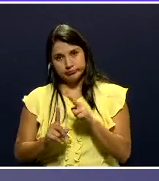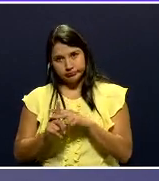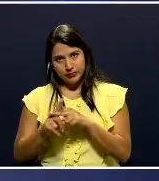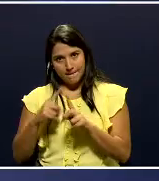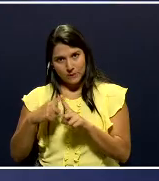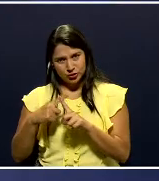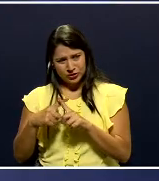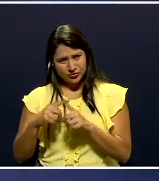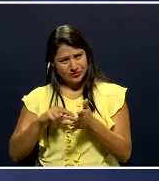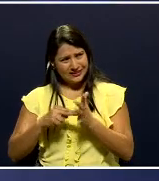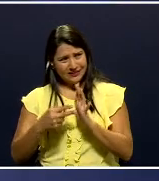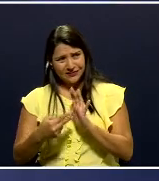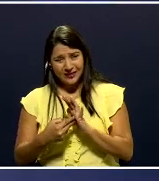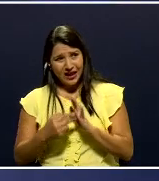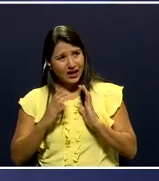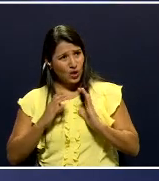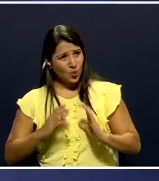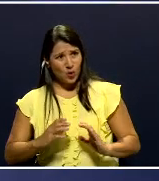curarse?